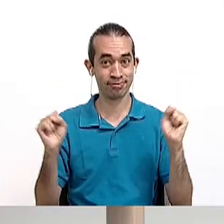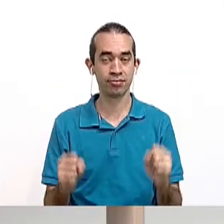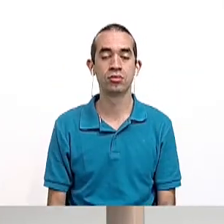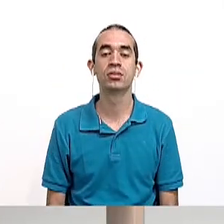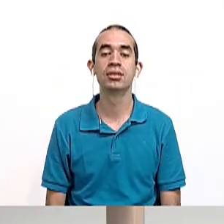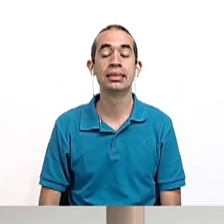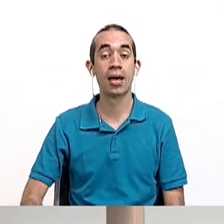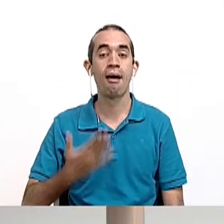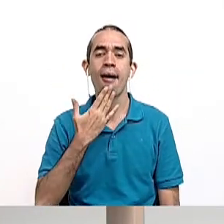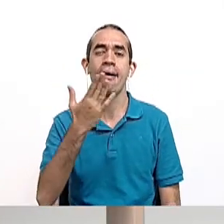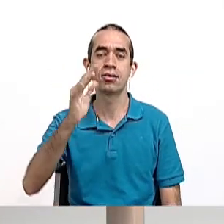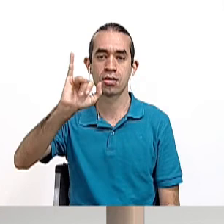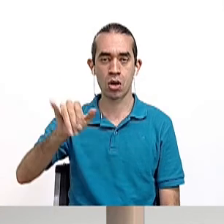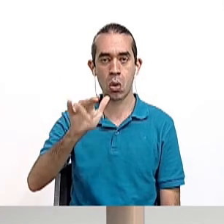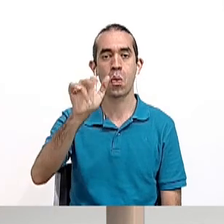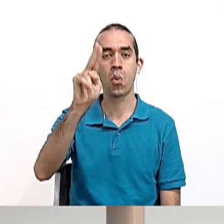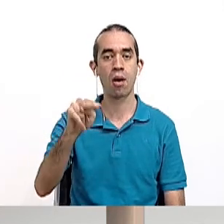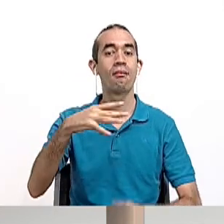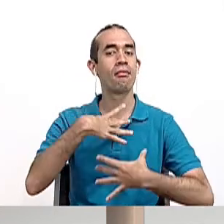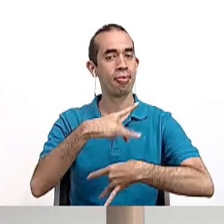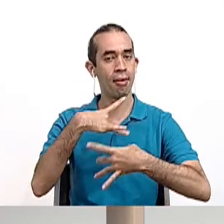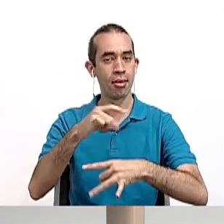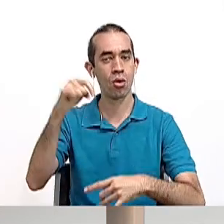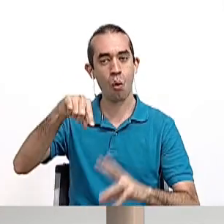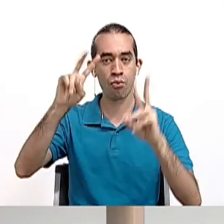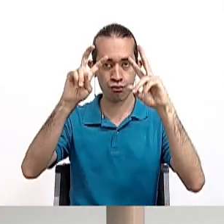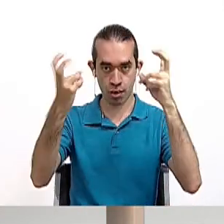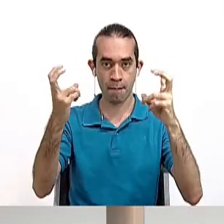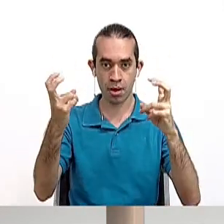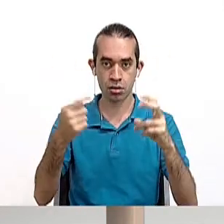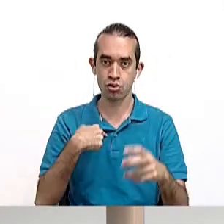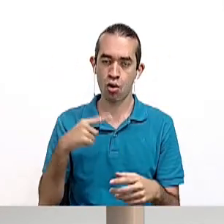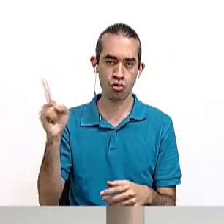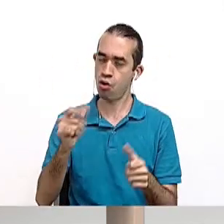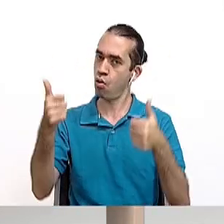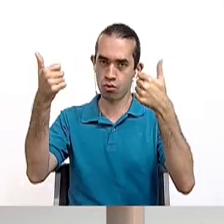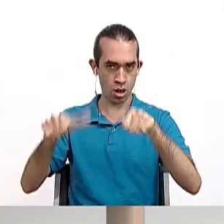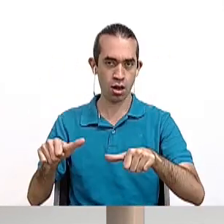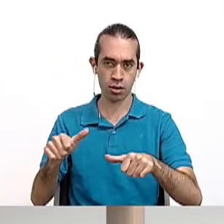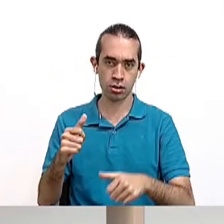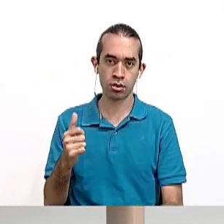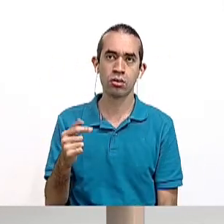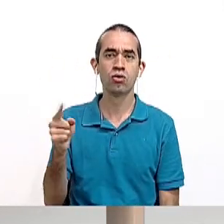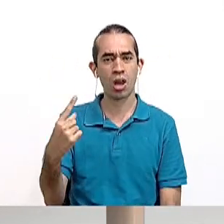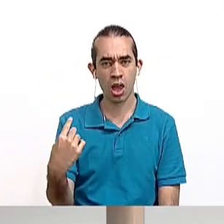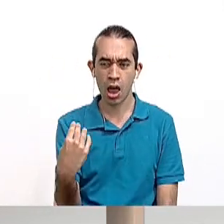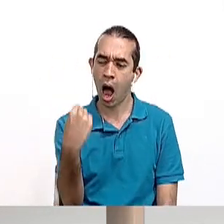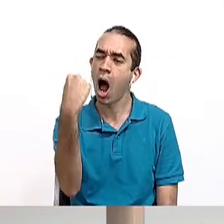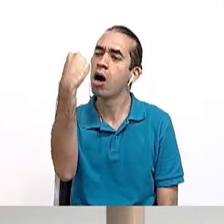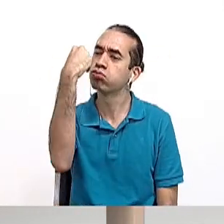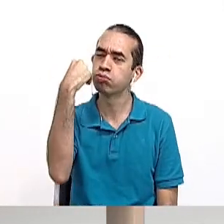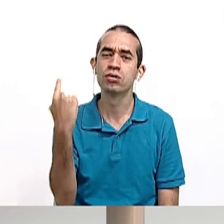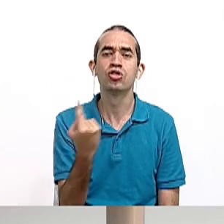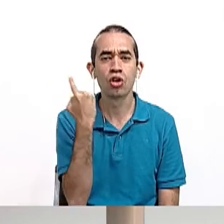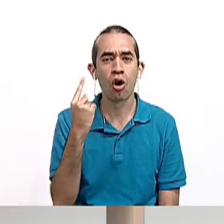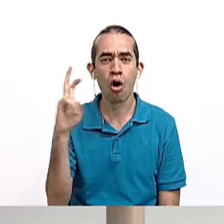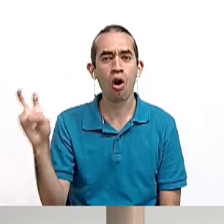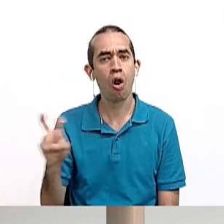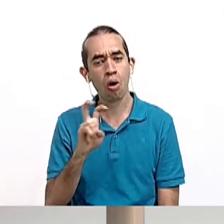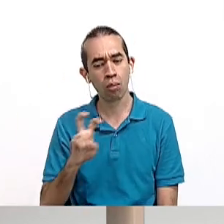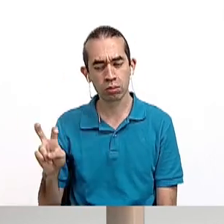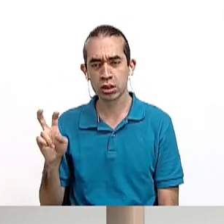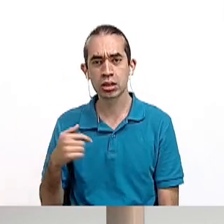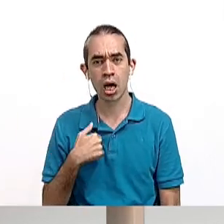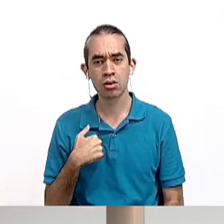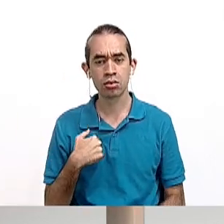Gracias, Juan. Muy interesante tu tema de hoy. Lo que no estoy de acuerdo es que esa pizza se la coma solo. ¡Qué injusticia! Nos dejó